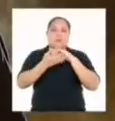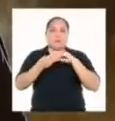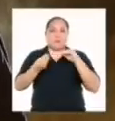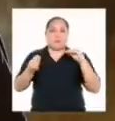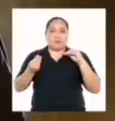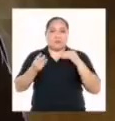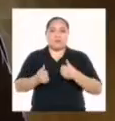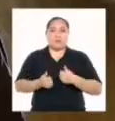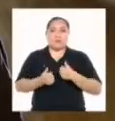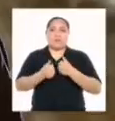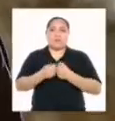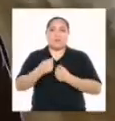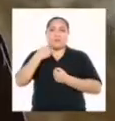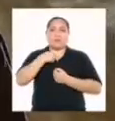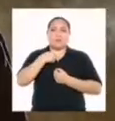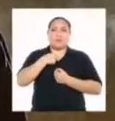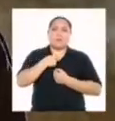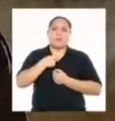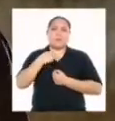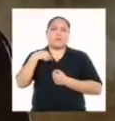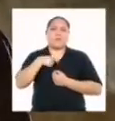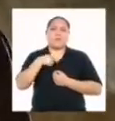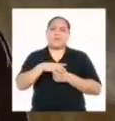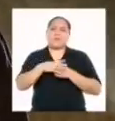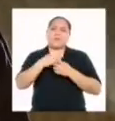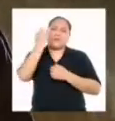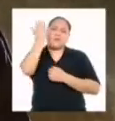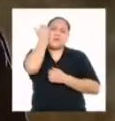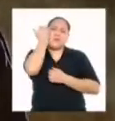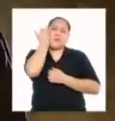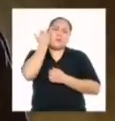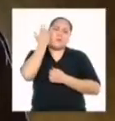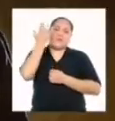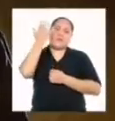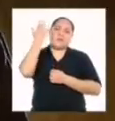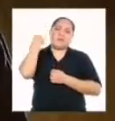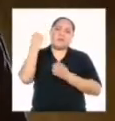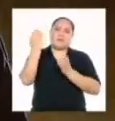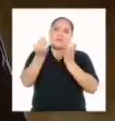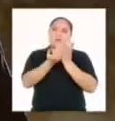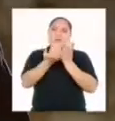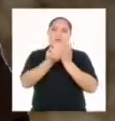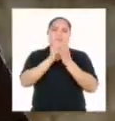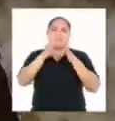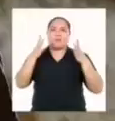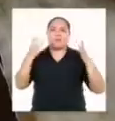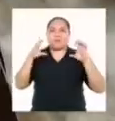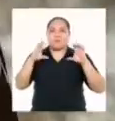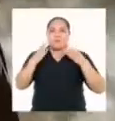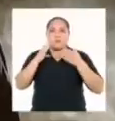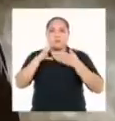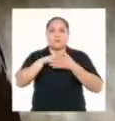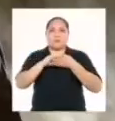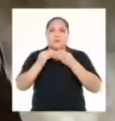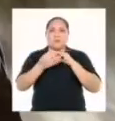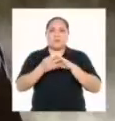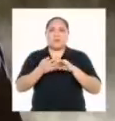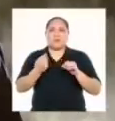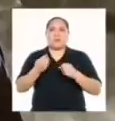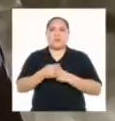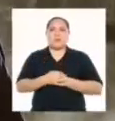humanidad. Porque yo soy tan, pero tan antiguo que en mi cole no existían las clases de historia.